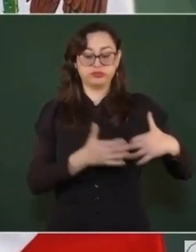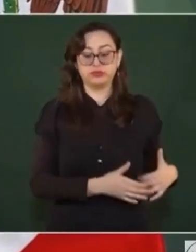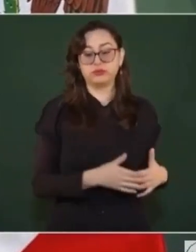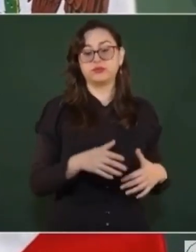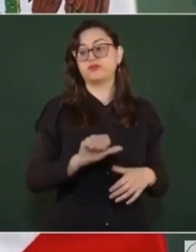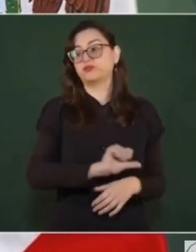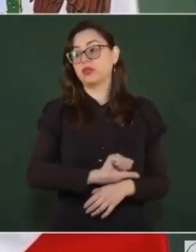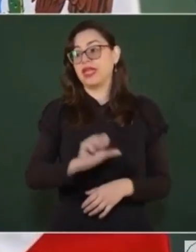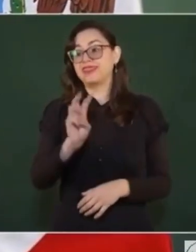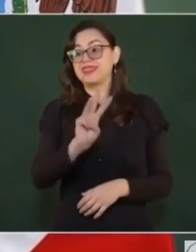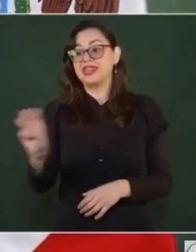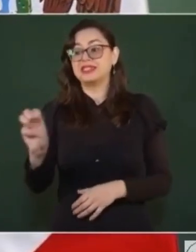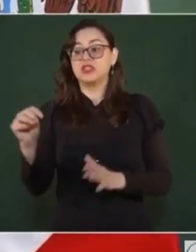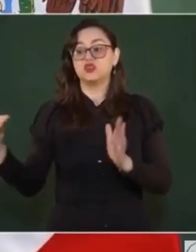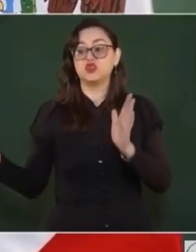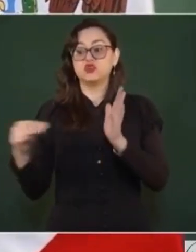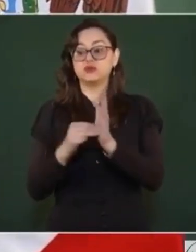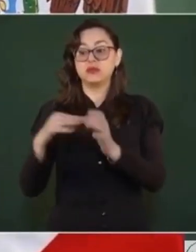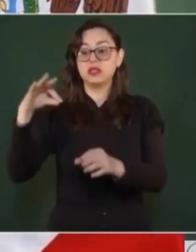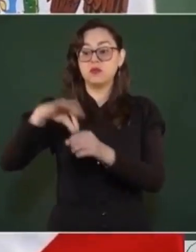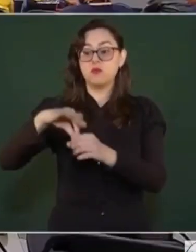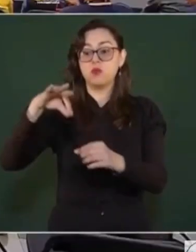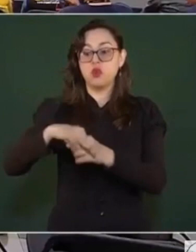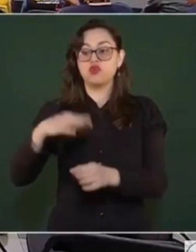la diferencia fue de